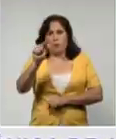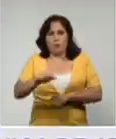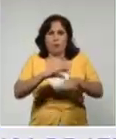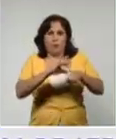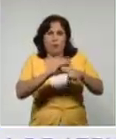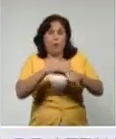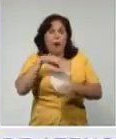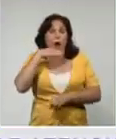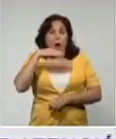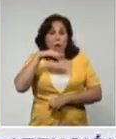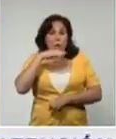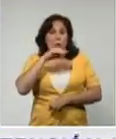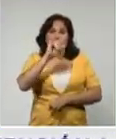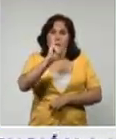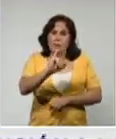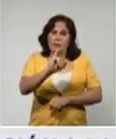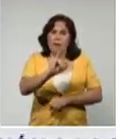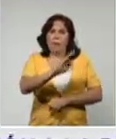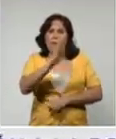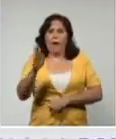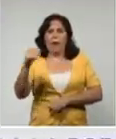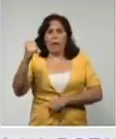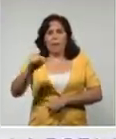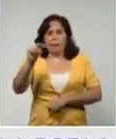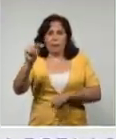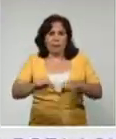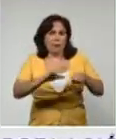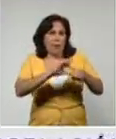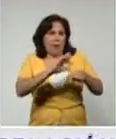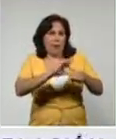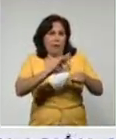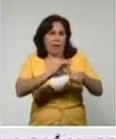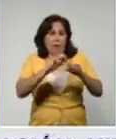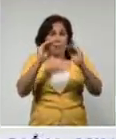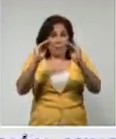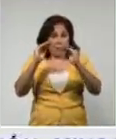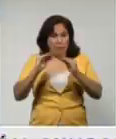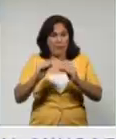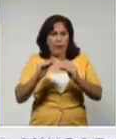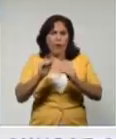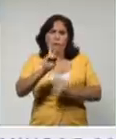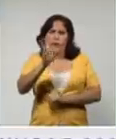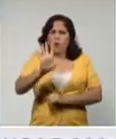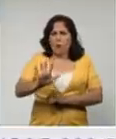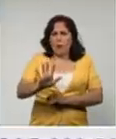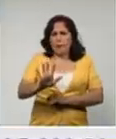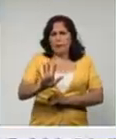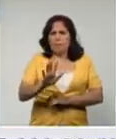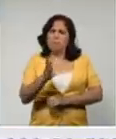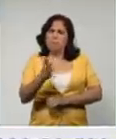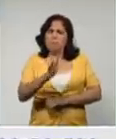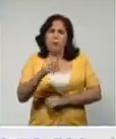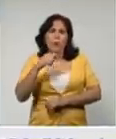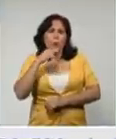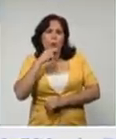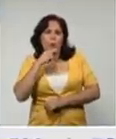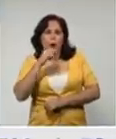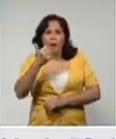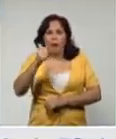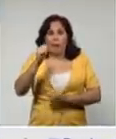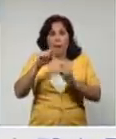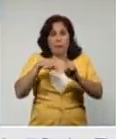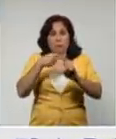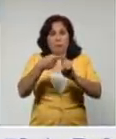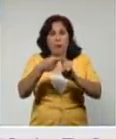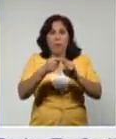azules de 6 a 10 casos y la media morada, esa roja, más de 10 casos por